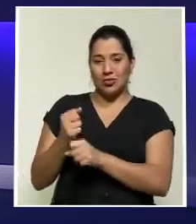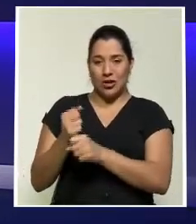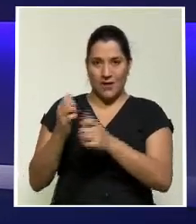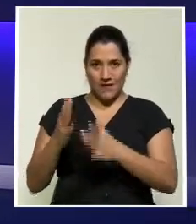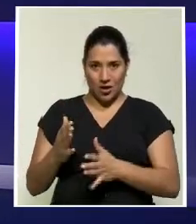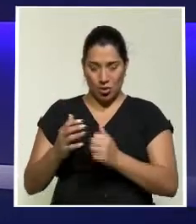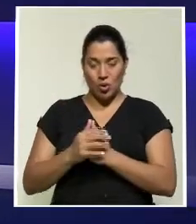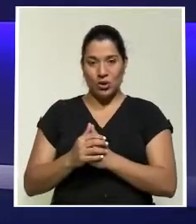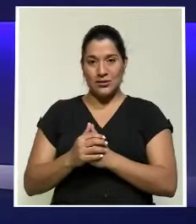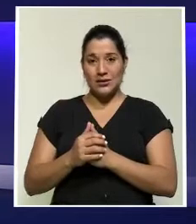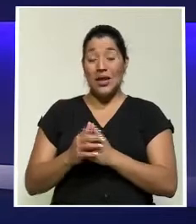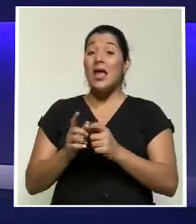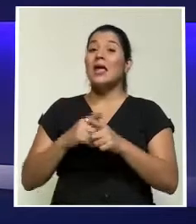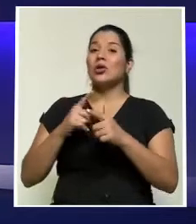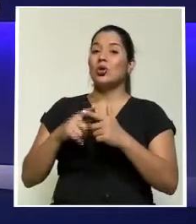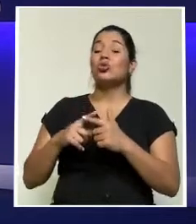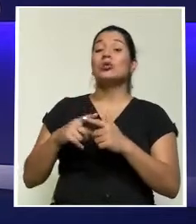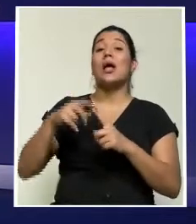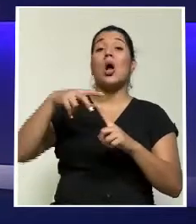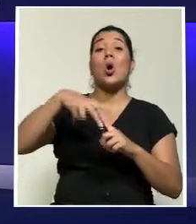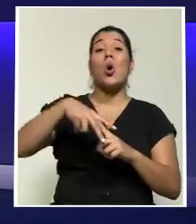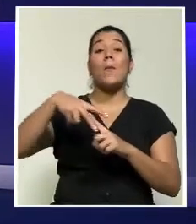sigue siendo la cooperativa